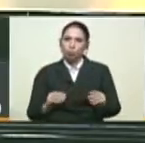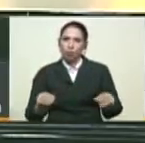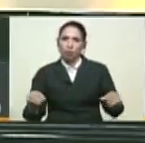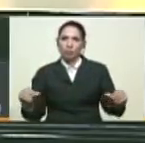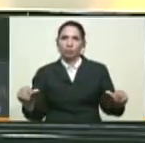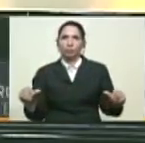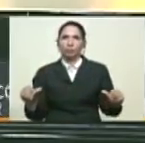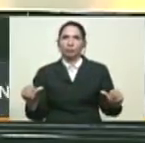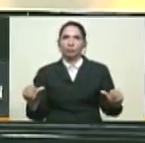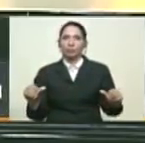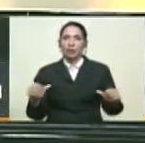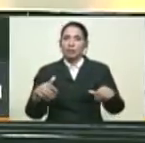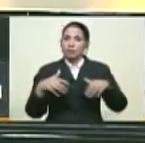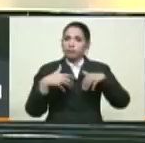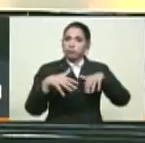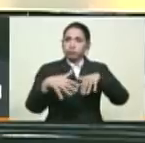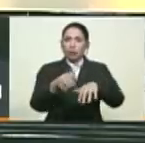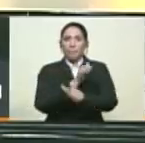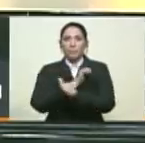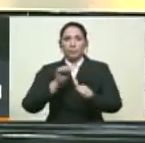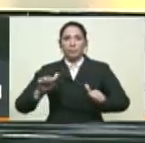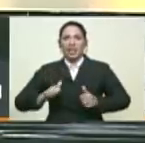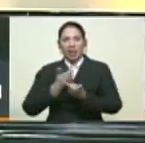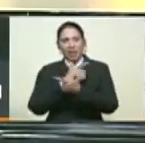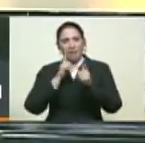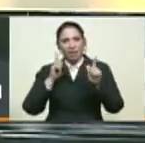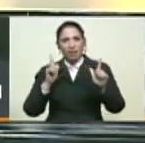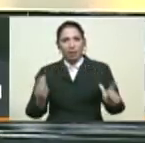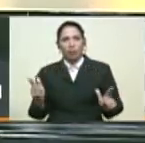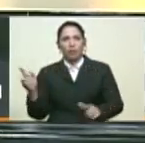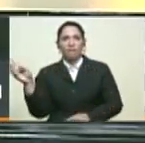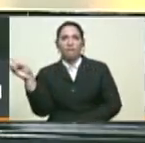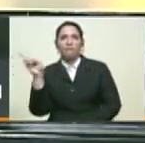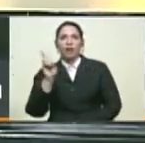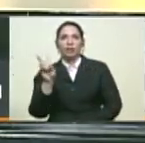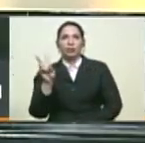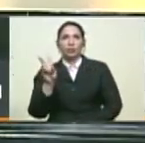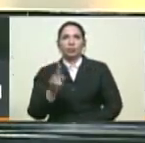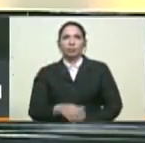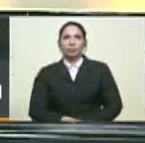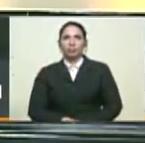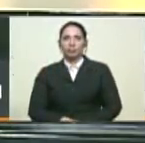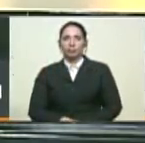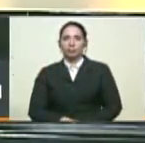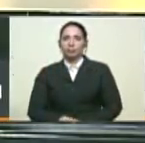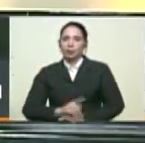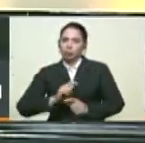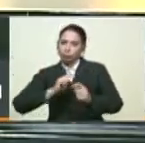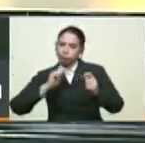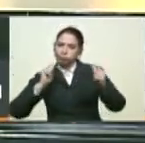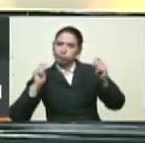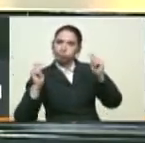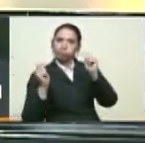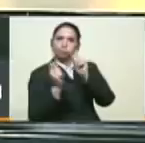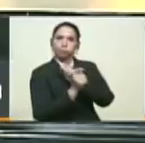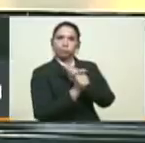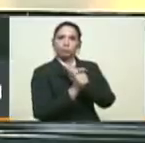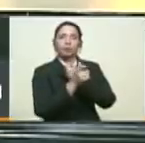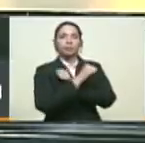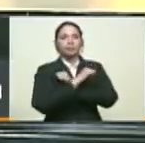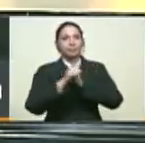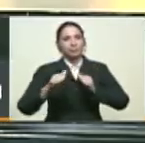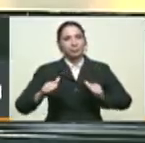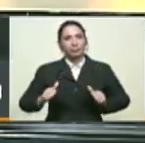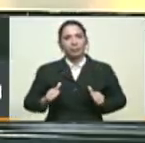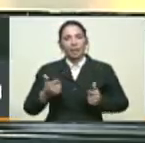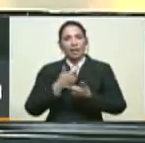los ejércitos libertadores de Venezuela tuvieron que convertirse en los ejércitos libertadores de